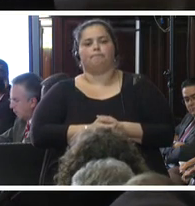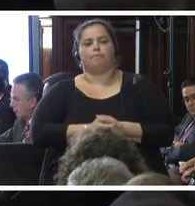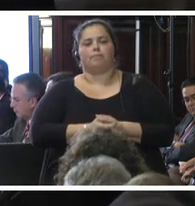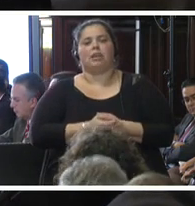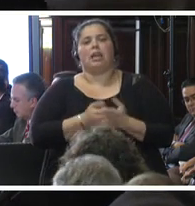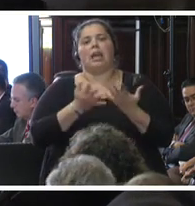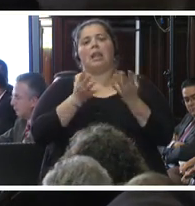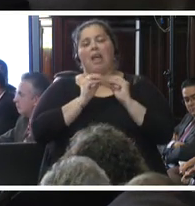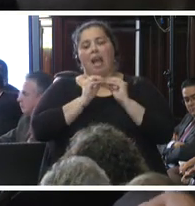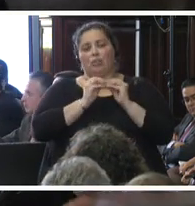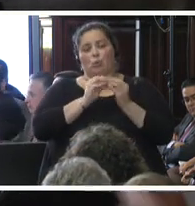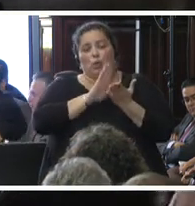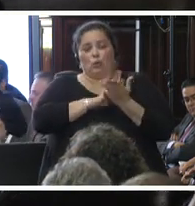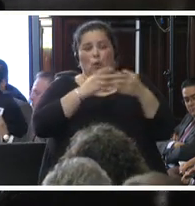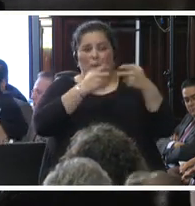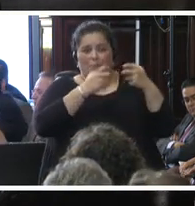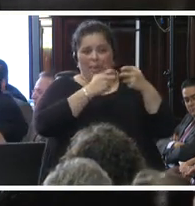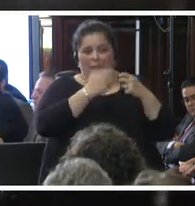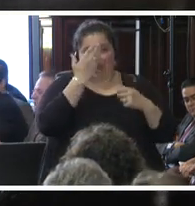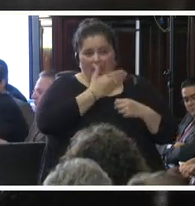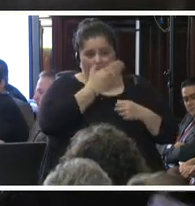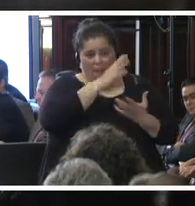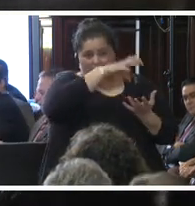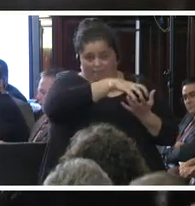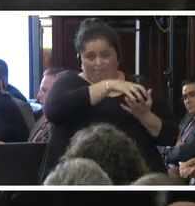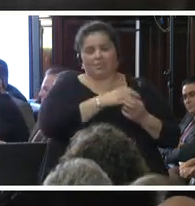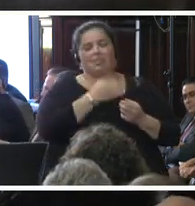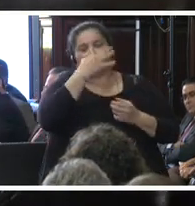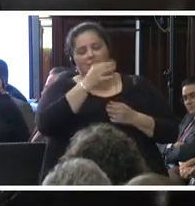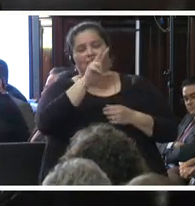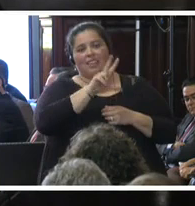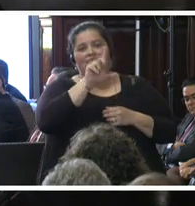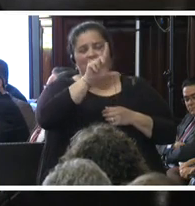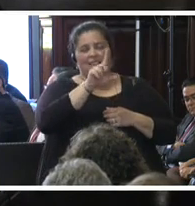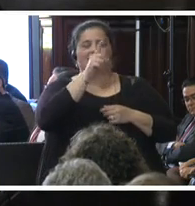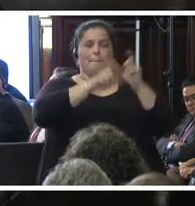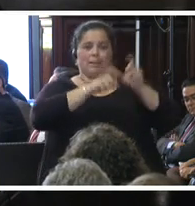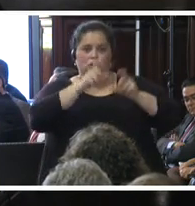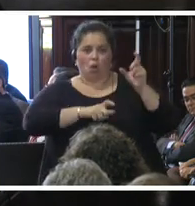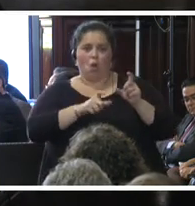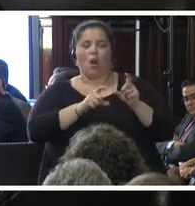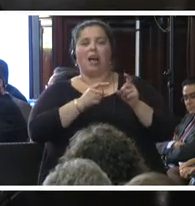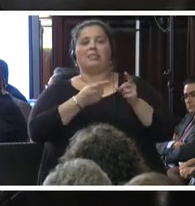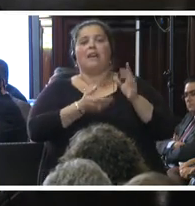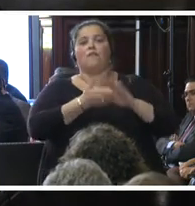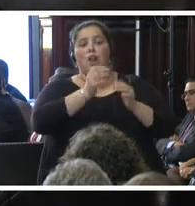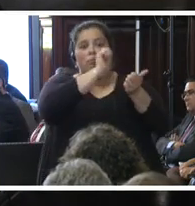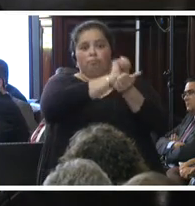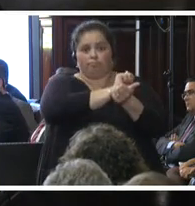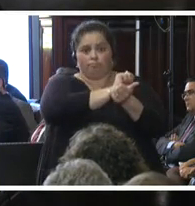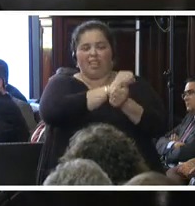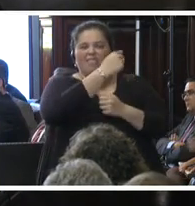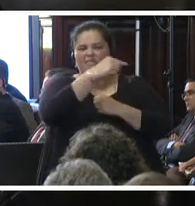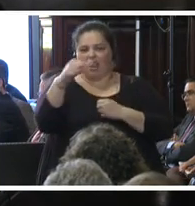Del asunto del Cerezo de Piedras Negras, se logró establecer que 37 personas fueron privadas de la libertad en